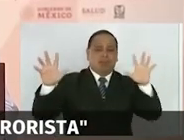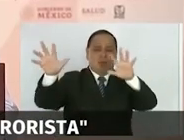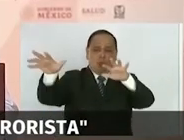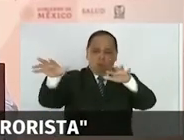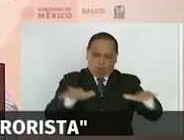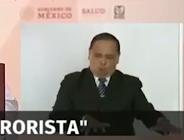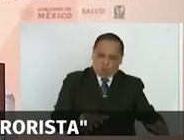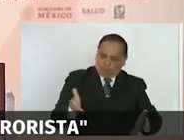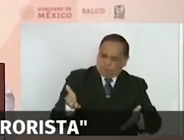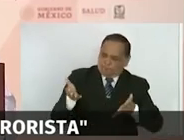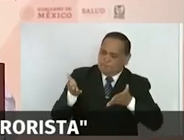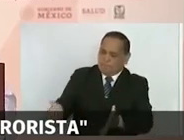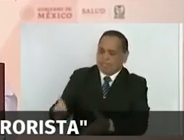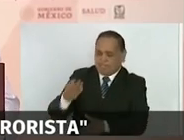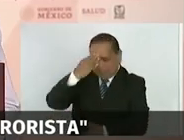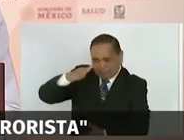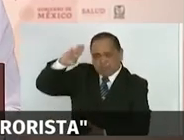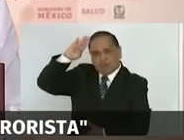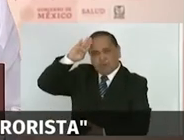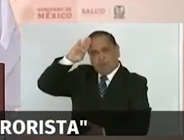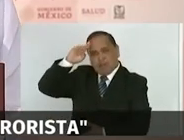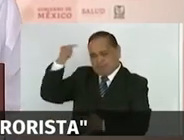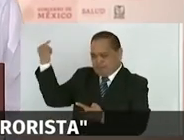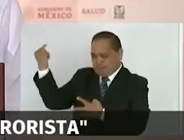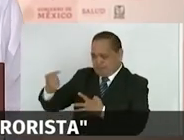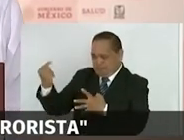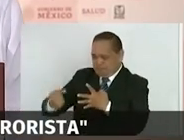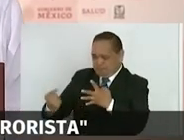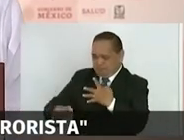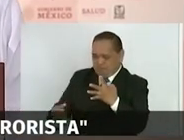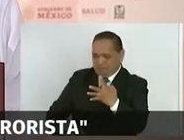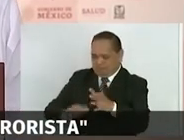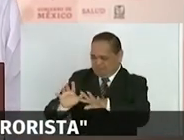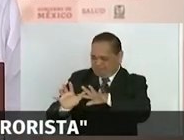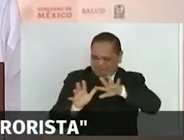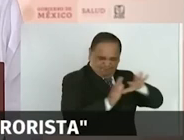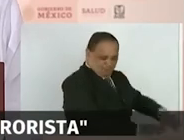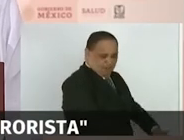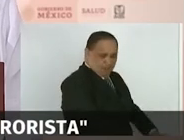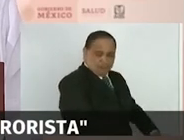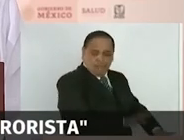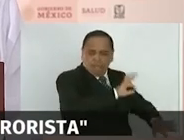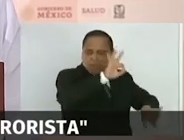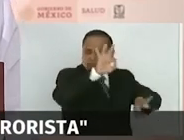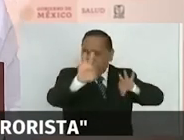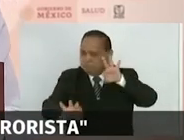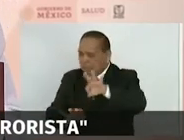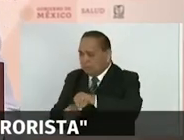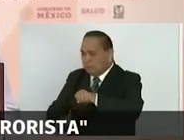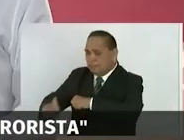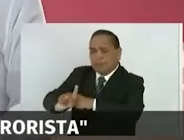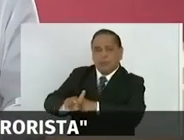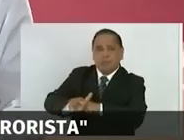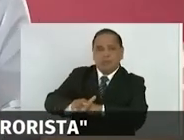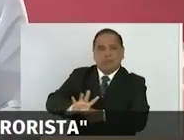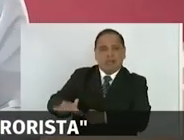intervenciones que hace AMLO, como se le llama cariñosamente, en México y fuera, pero